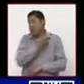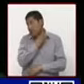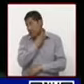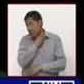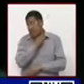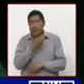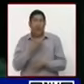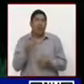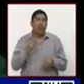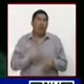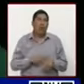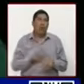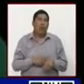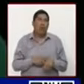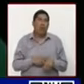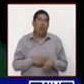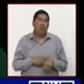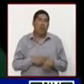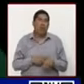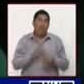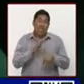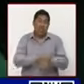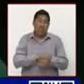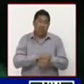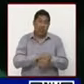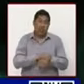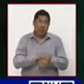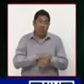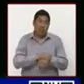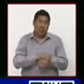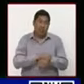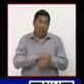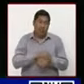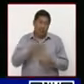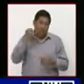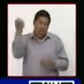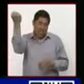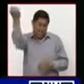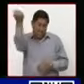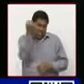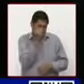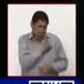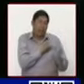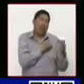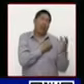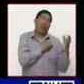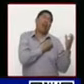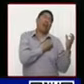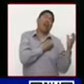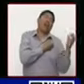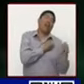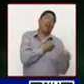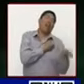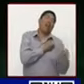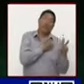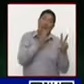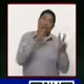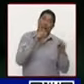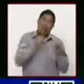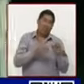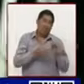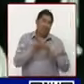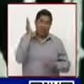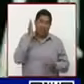vampiro. Y en el momento de que lo atrapan, le clavan la estaca, ¿no?, para que no vuelva a salir.